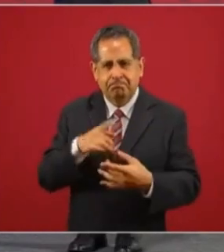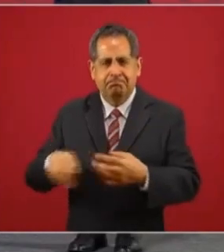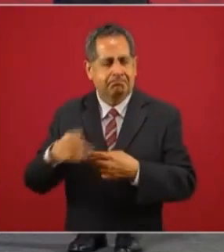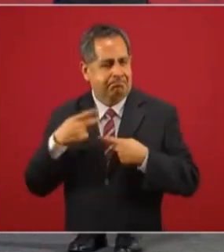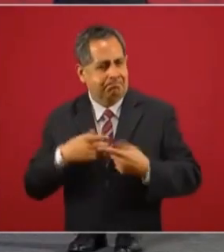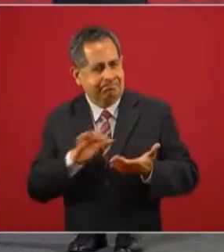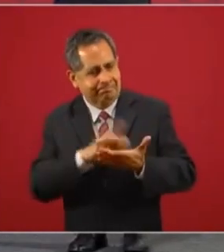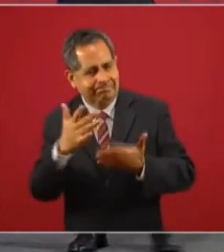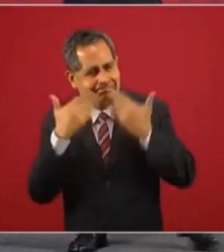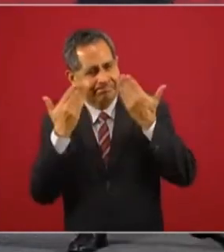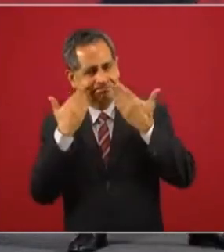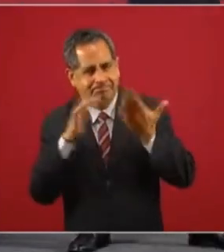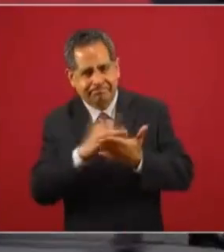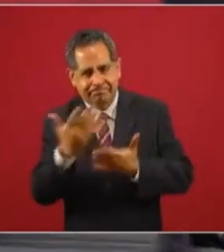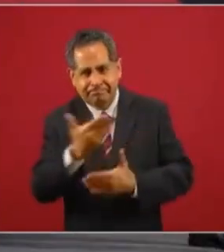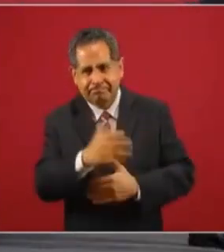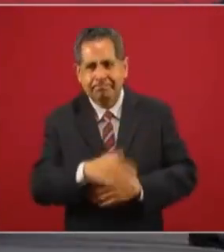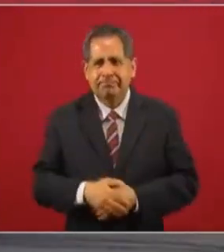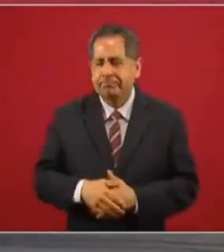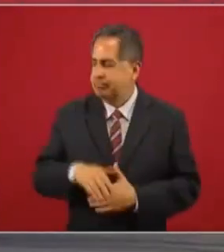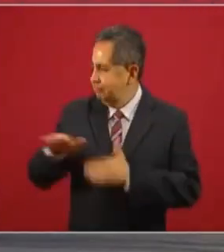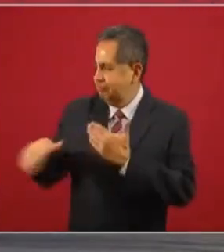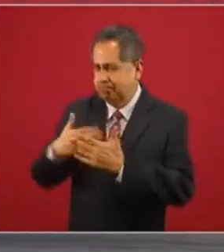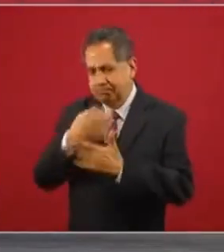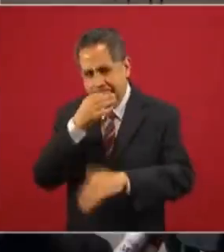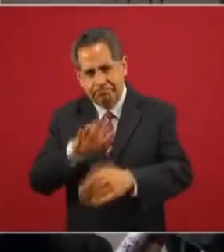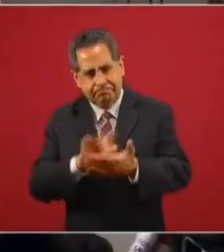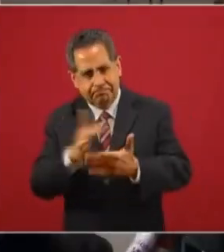Muy amable. Muchas gracias a nombre de los consumidores.